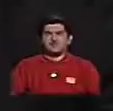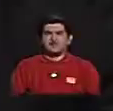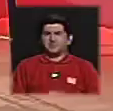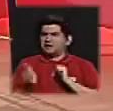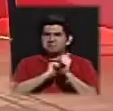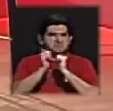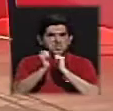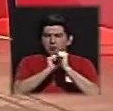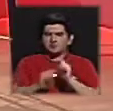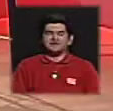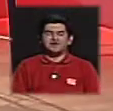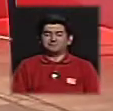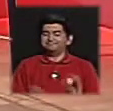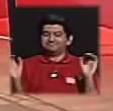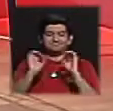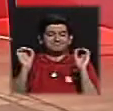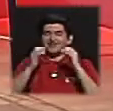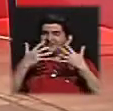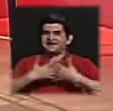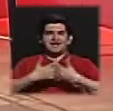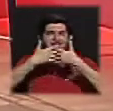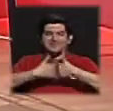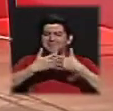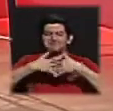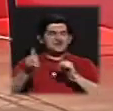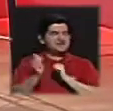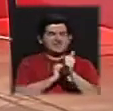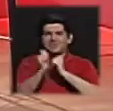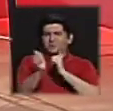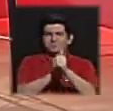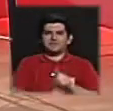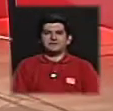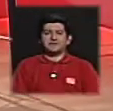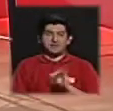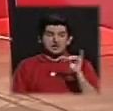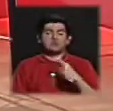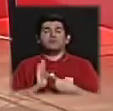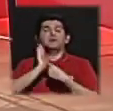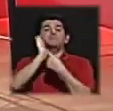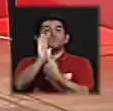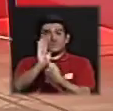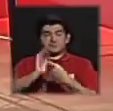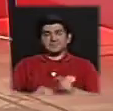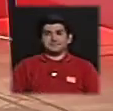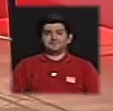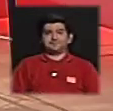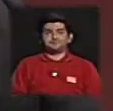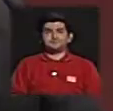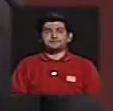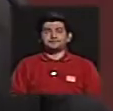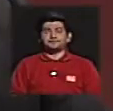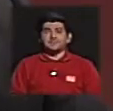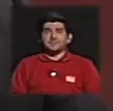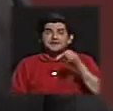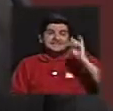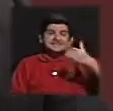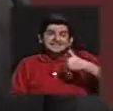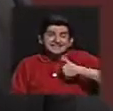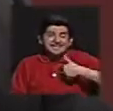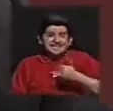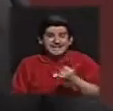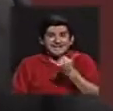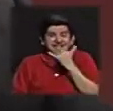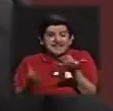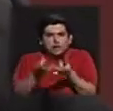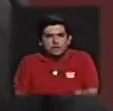competir. Ninguna empresa entró a competir, y eso además demuestra que si tenía errores